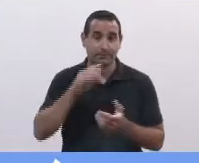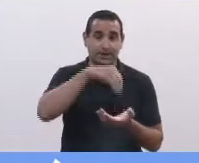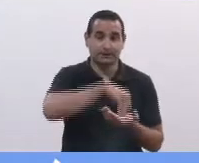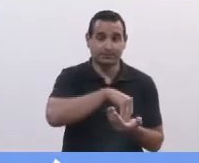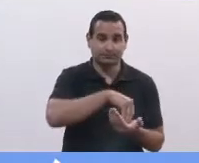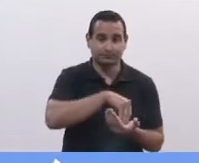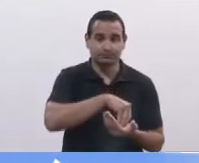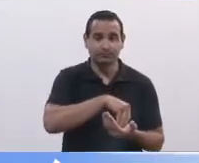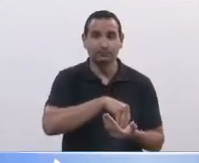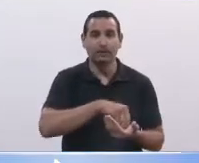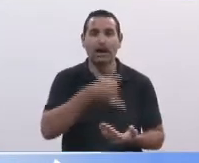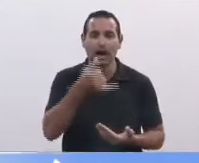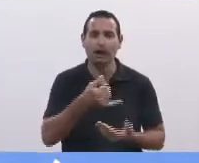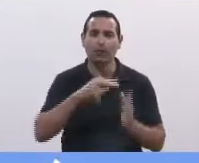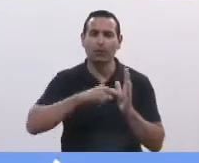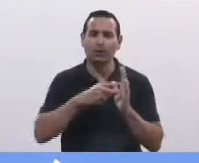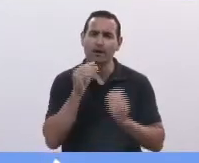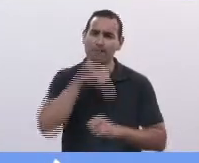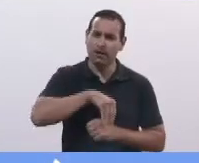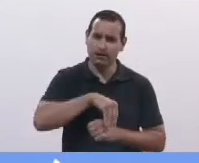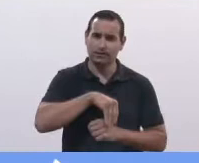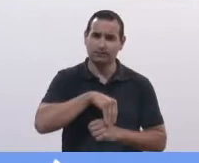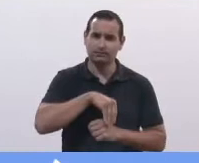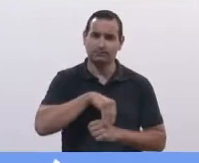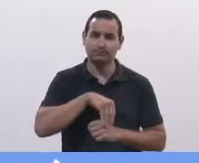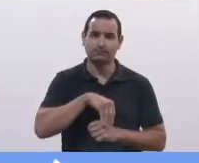Pero además, hay un problema adicional allí.